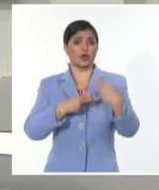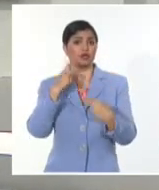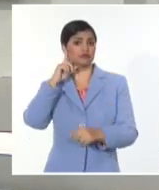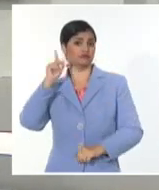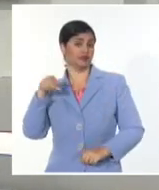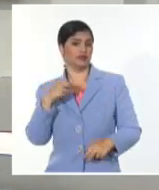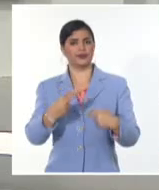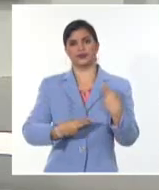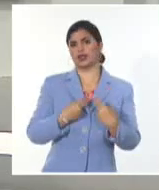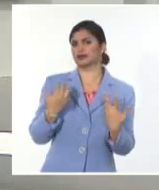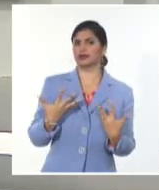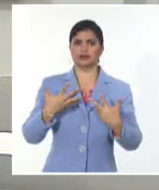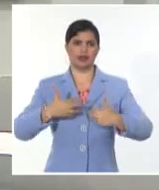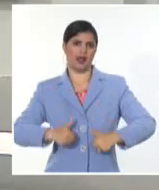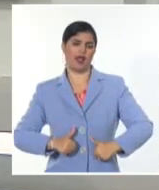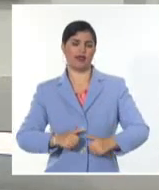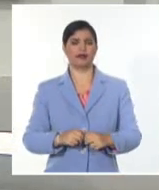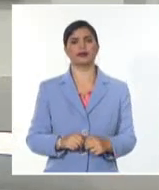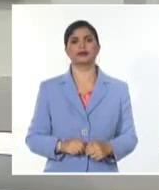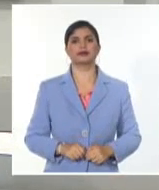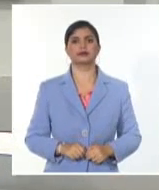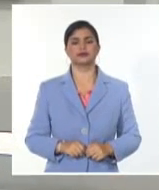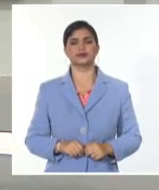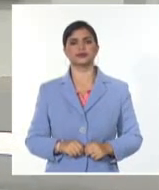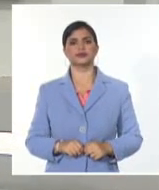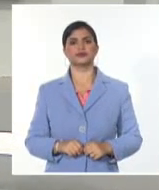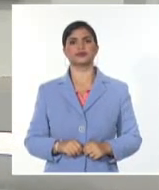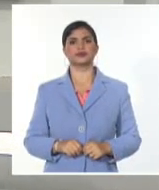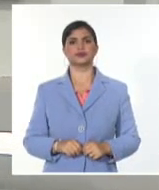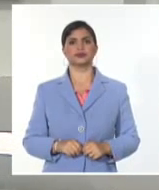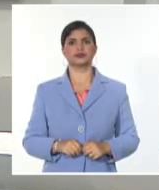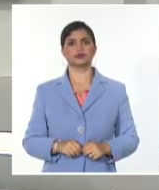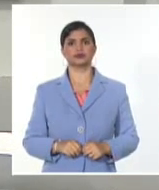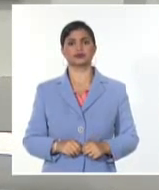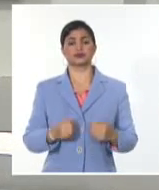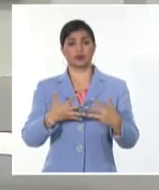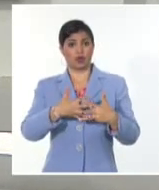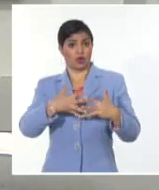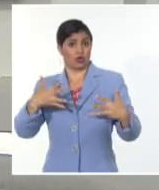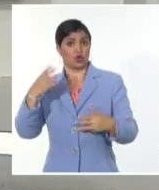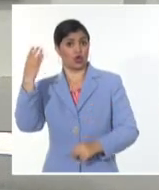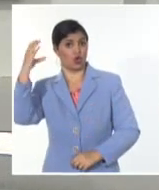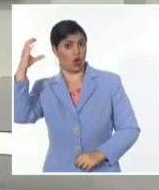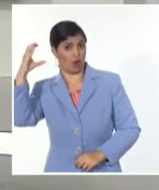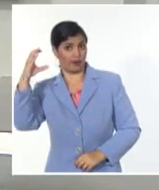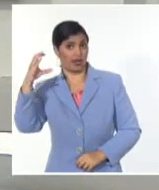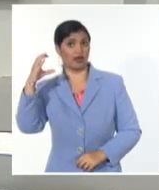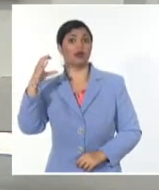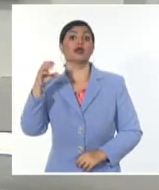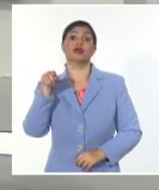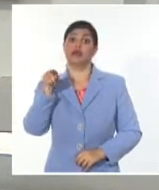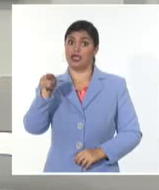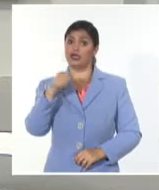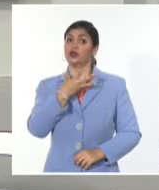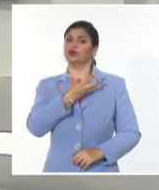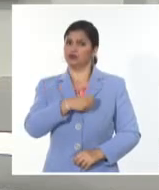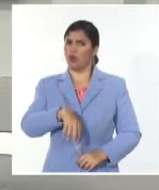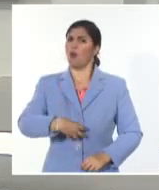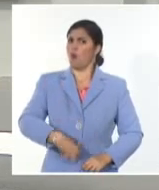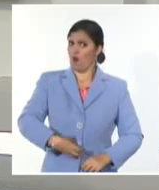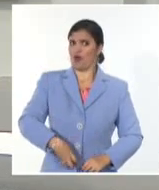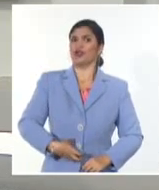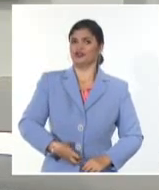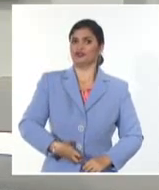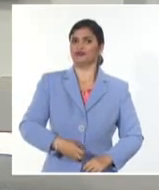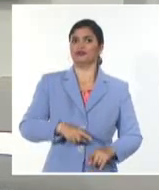la expoliación de tierras de los colonos judíos. Que la ruptura venga de Colombia sí es un golpe fuerte y hay que aclarar que no es